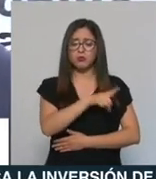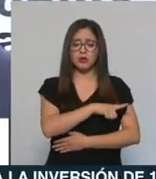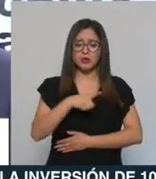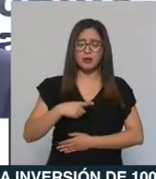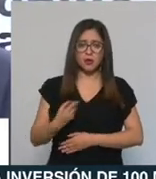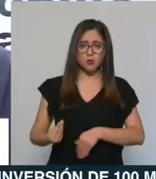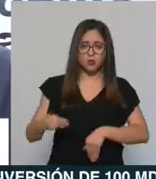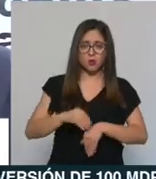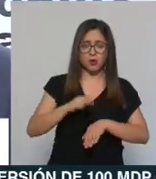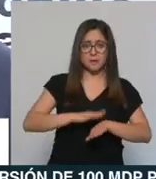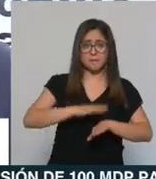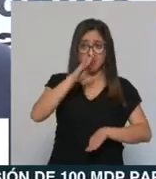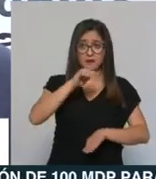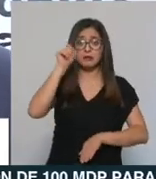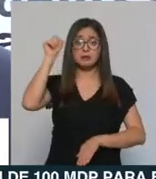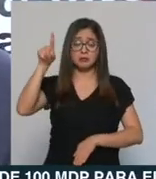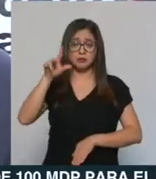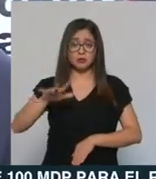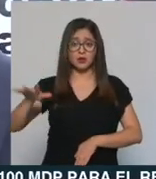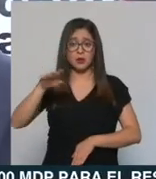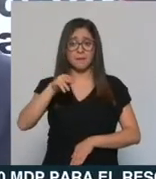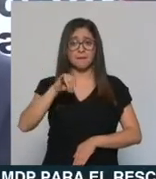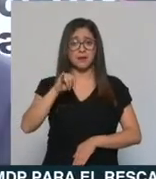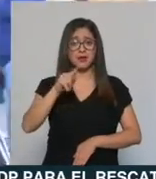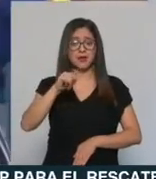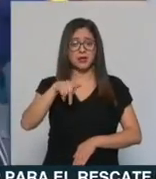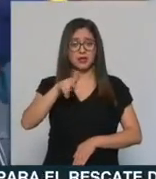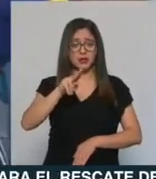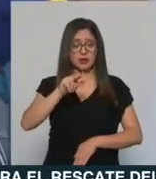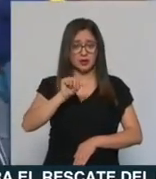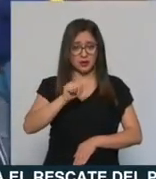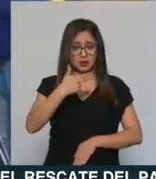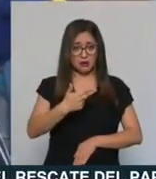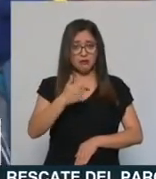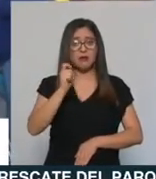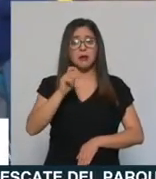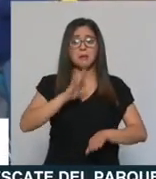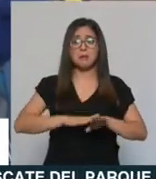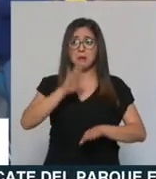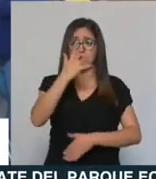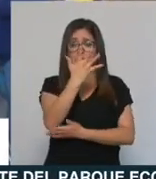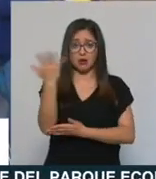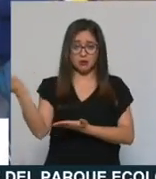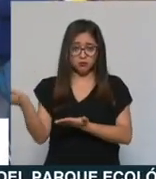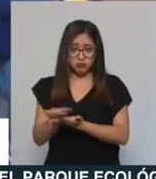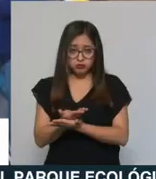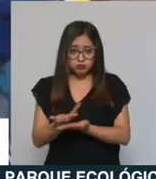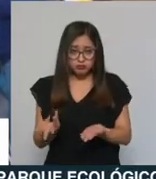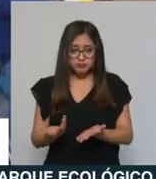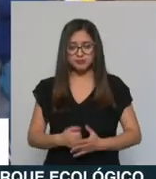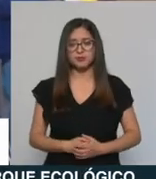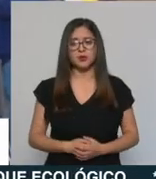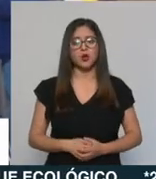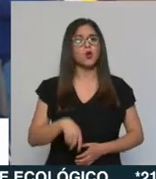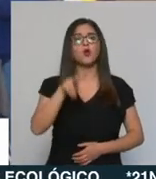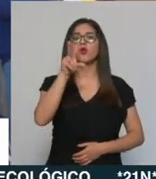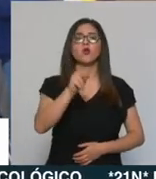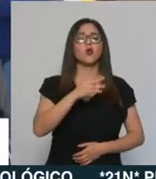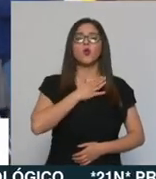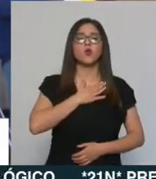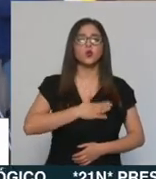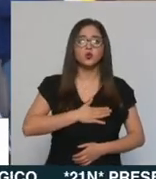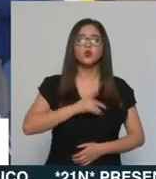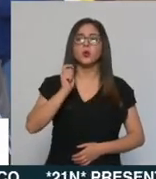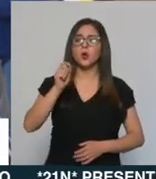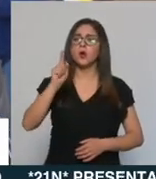no se le permita a Mítica tumbar más árboles. No es justo, mataron 60 árboles, es un